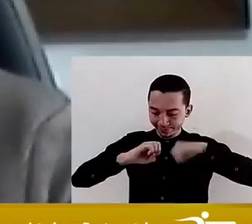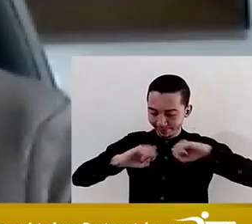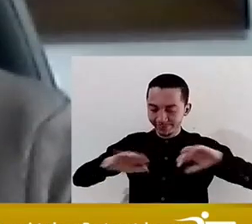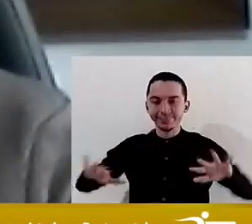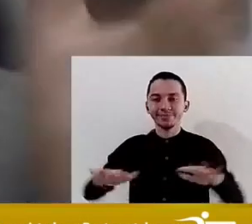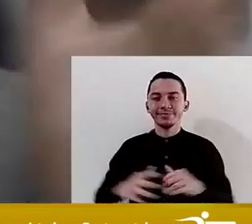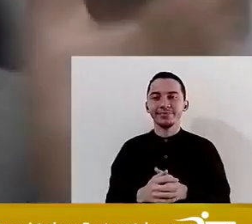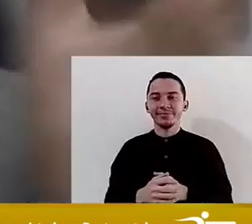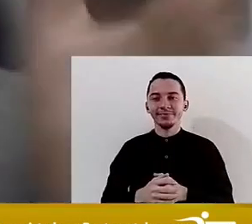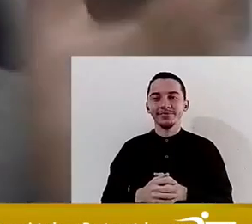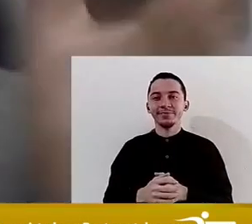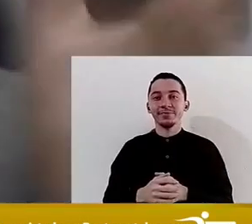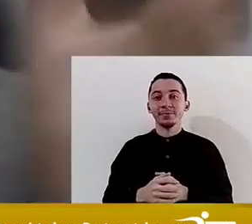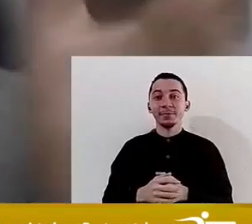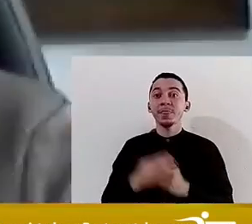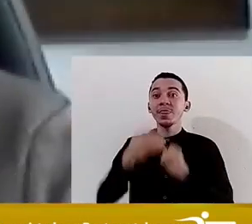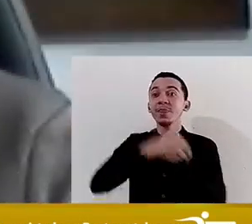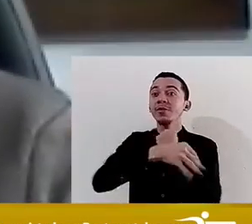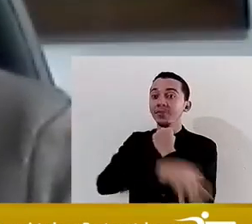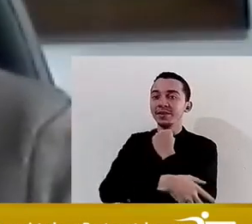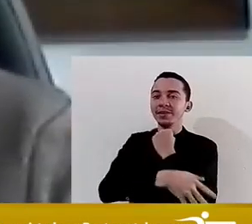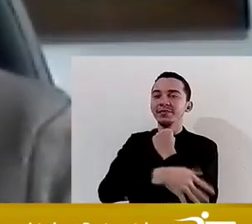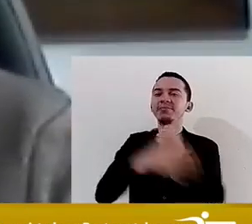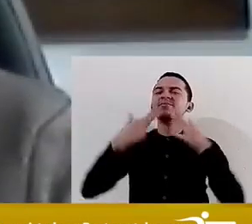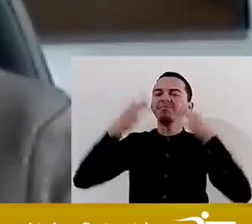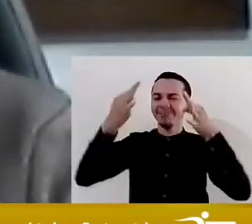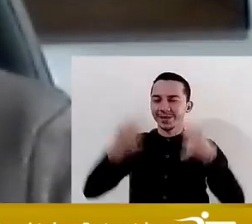Es dejando las fábulas.